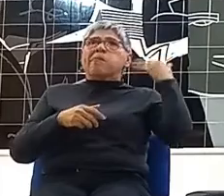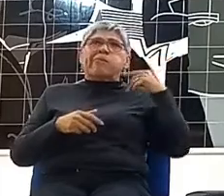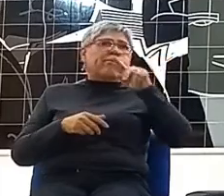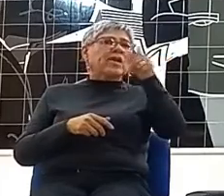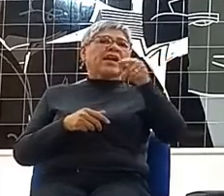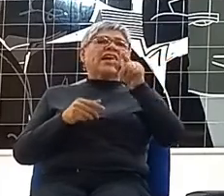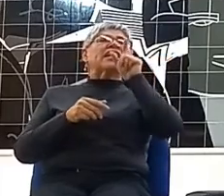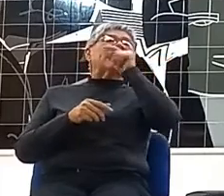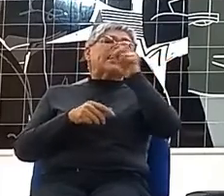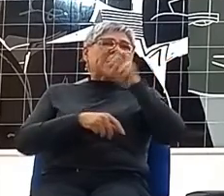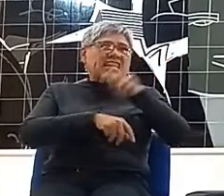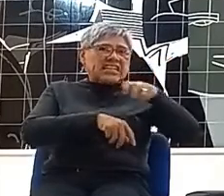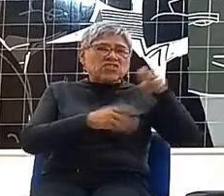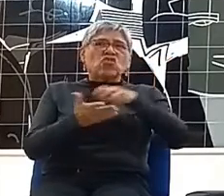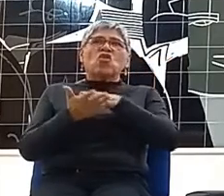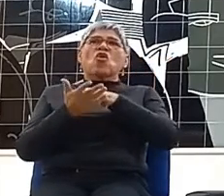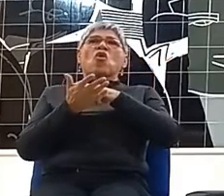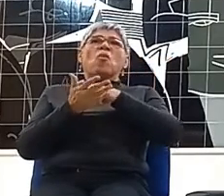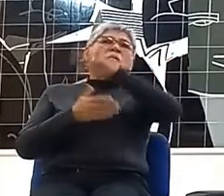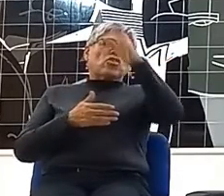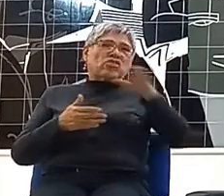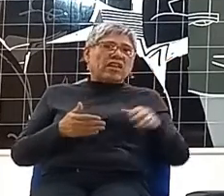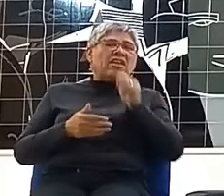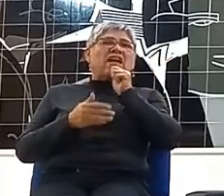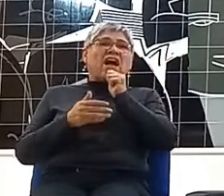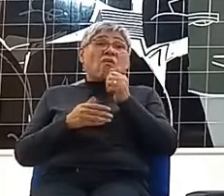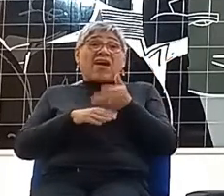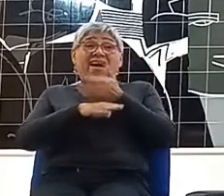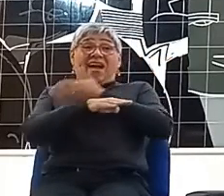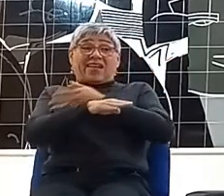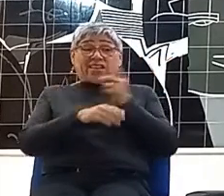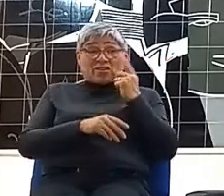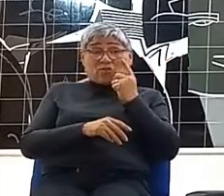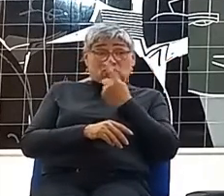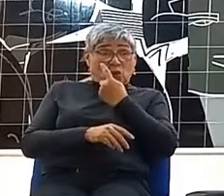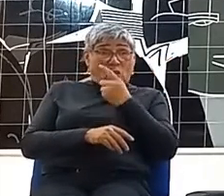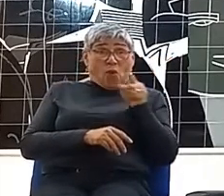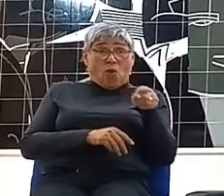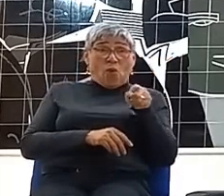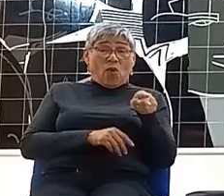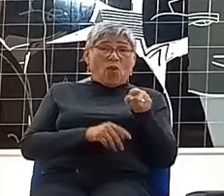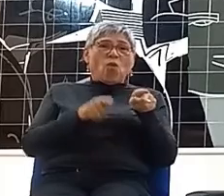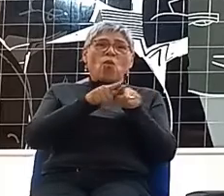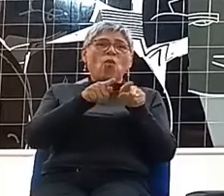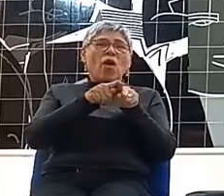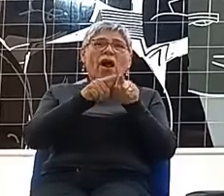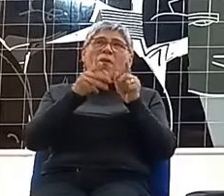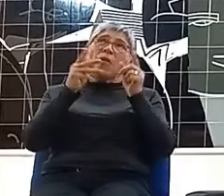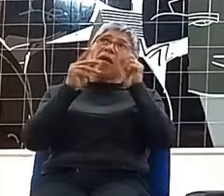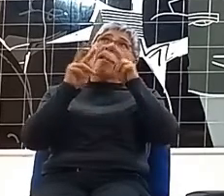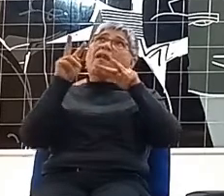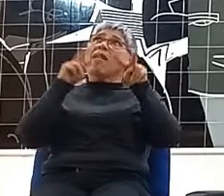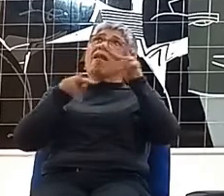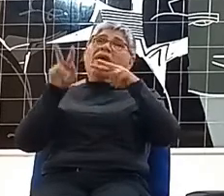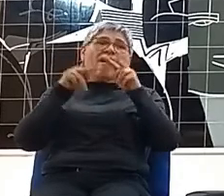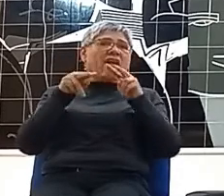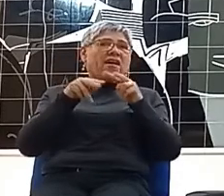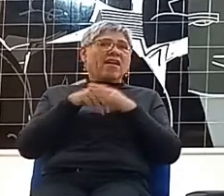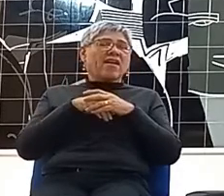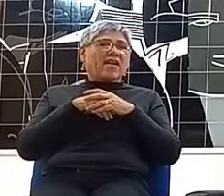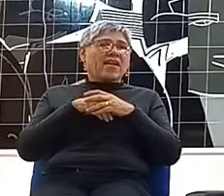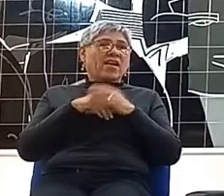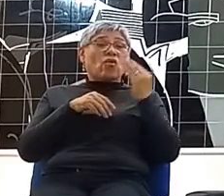montaña, el agua. Antes que esos ojos tuyos, ausentes de los sombríos abismos, antes que